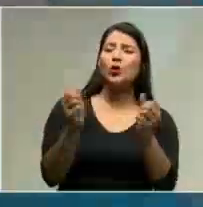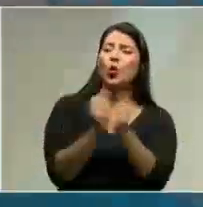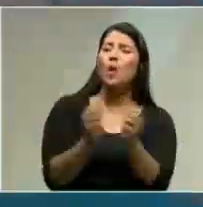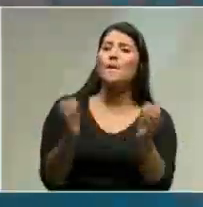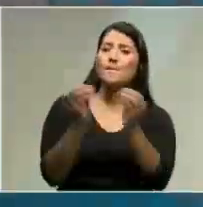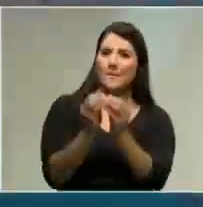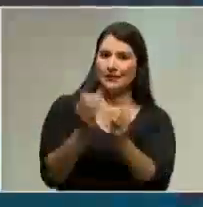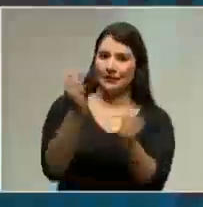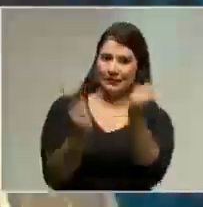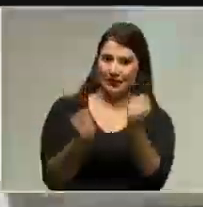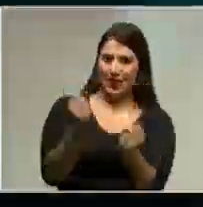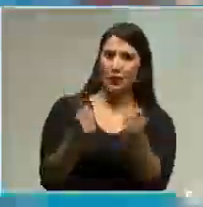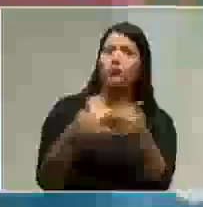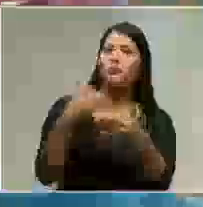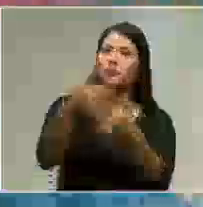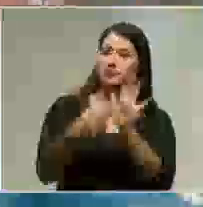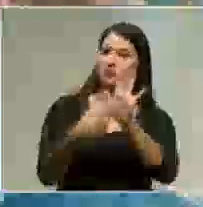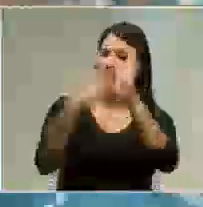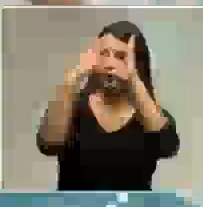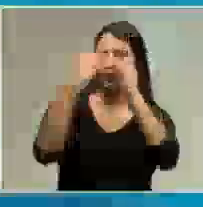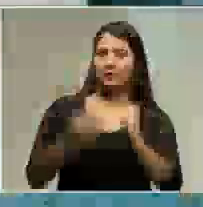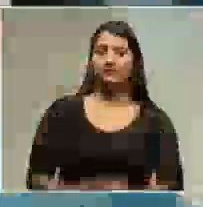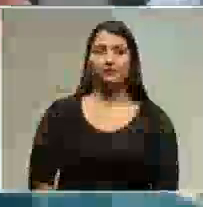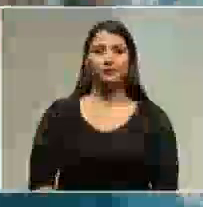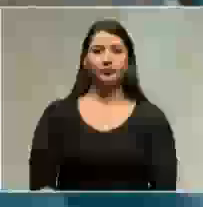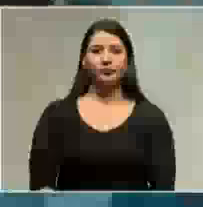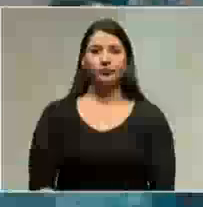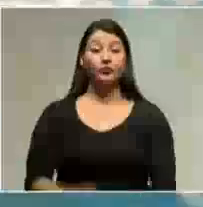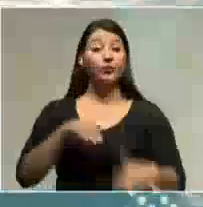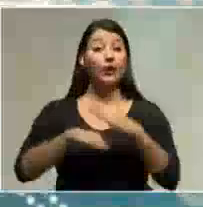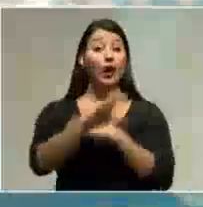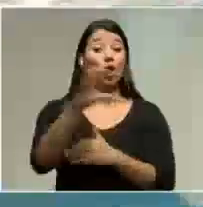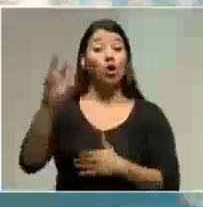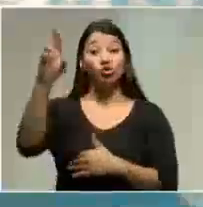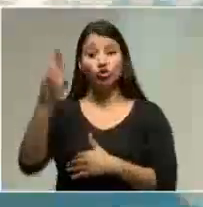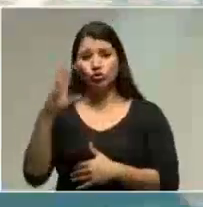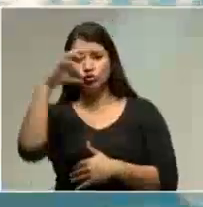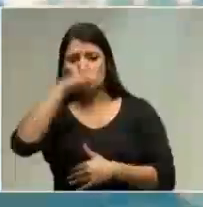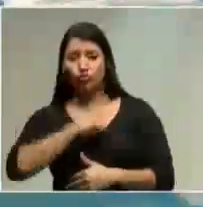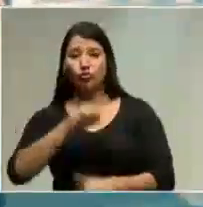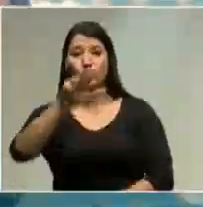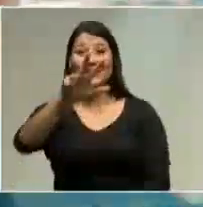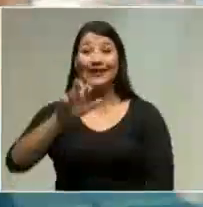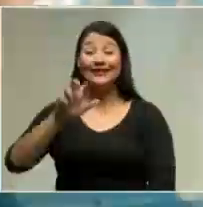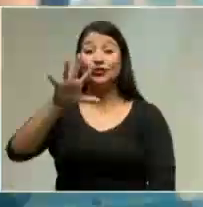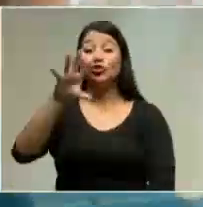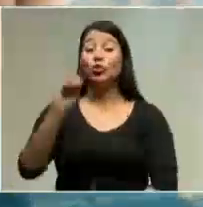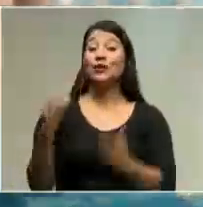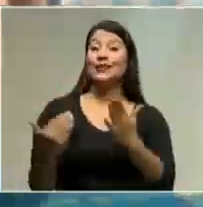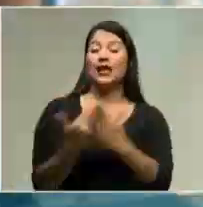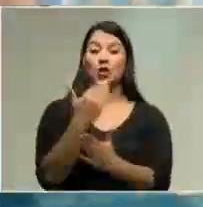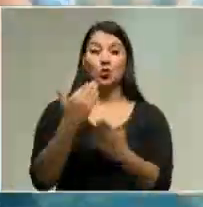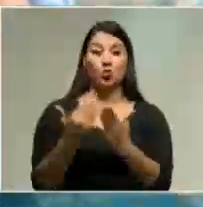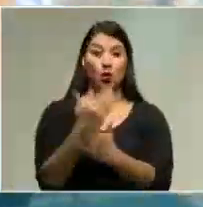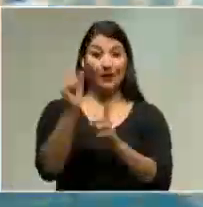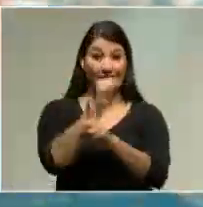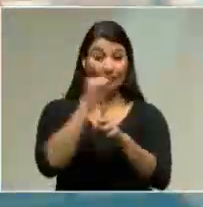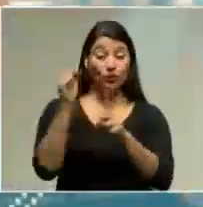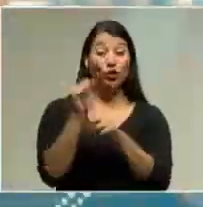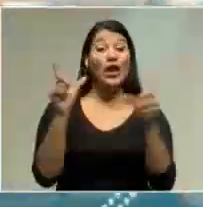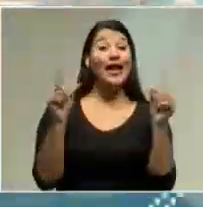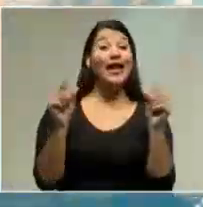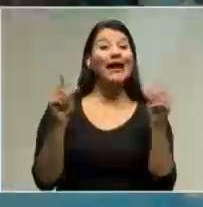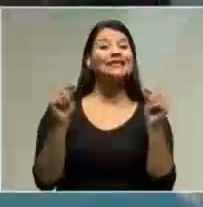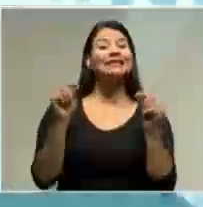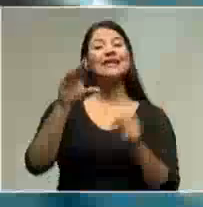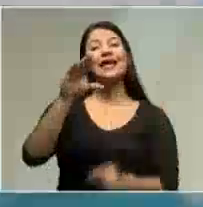presentados por este informe. En Costa Rica se detectan 350 nuevos casos de cáncer de cérvix por